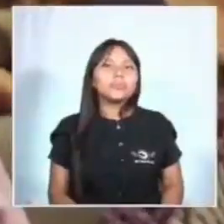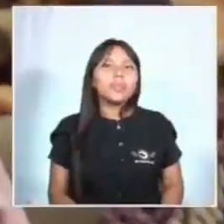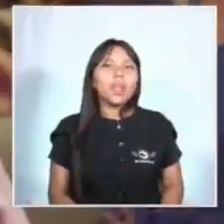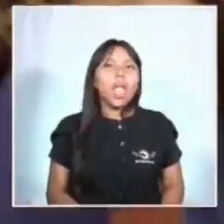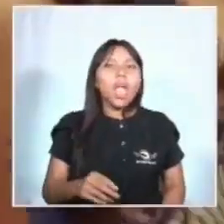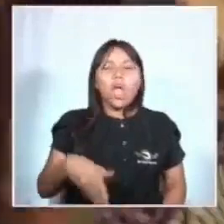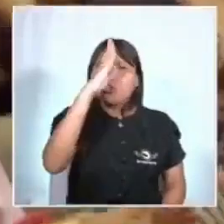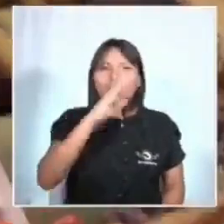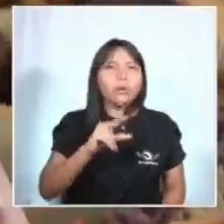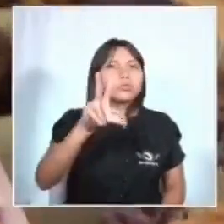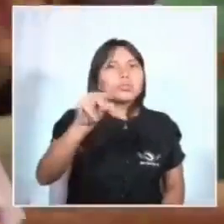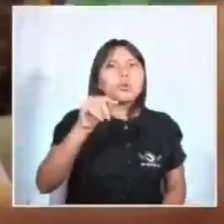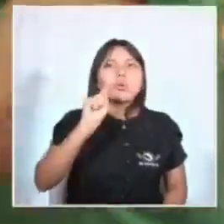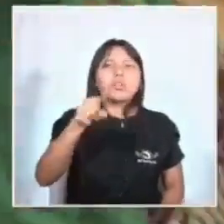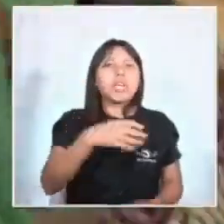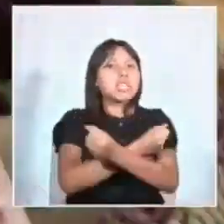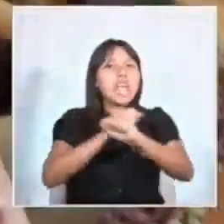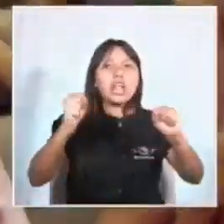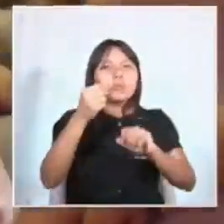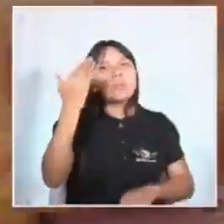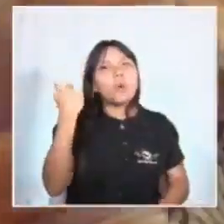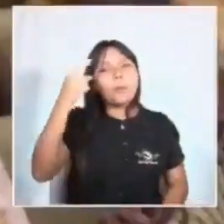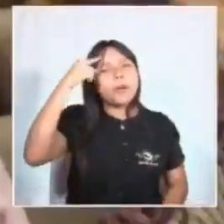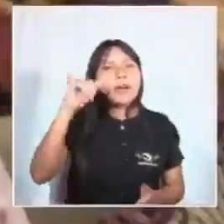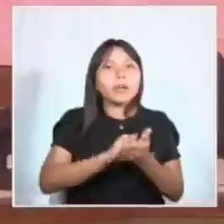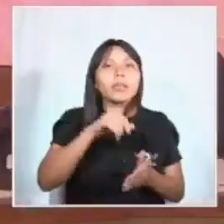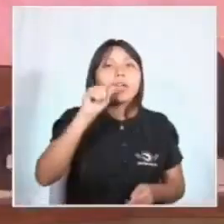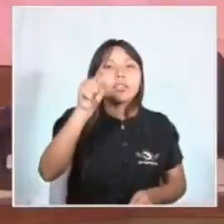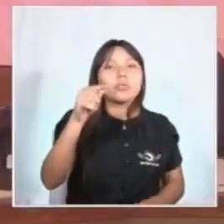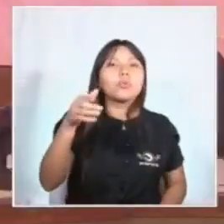Dios no te salvó para que tú andes